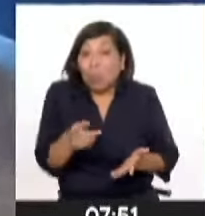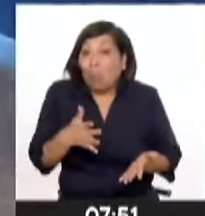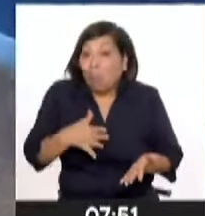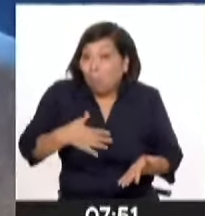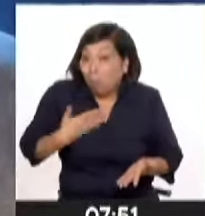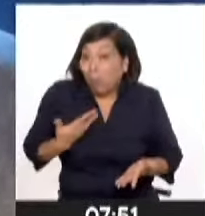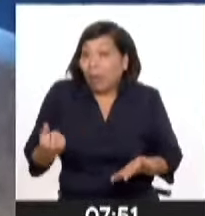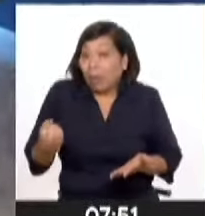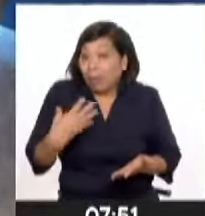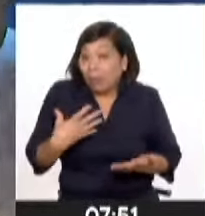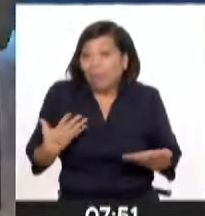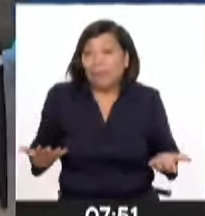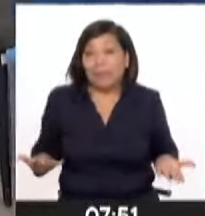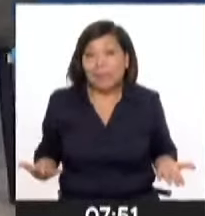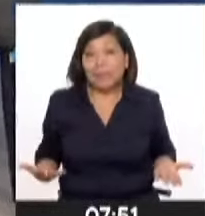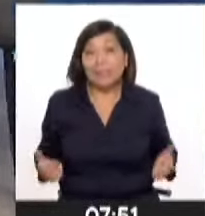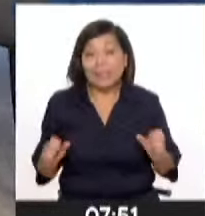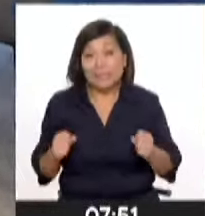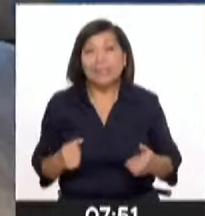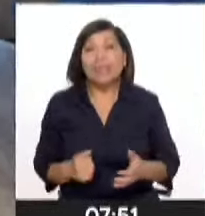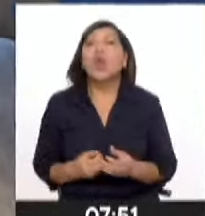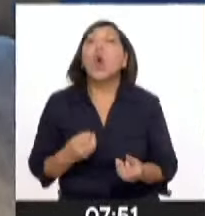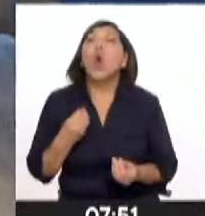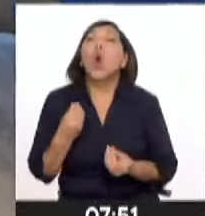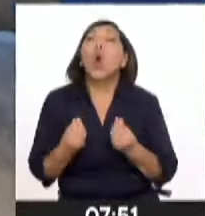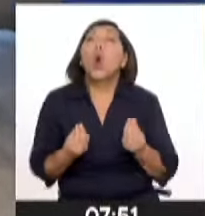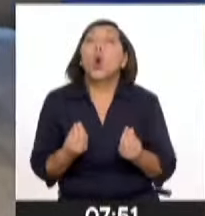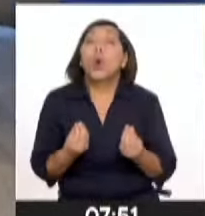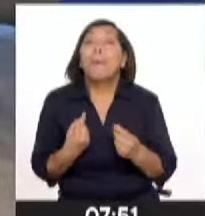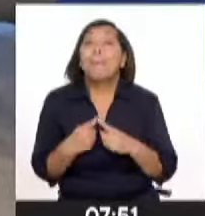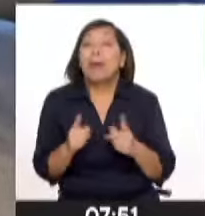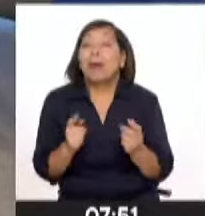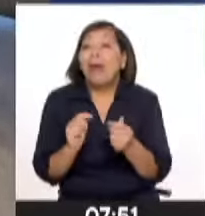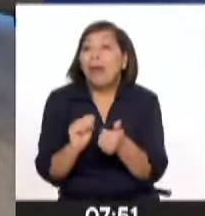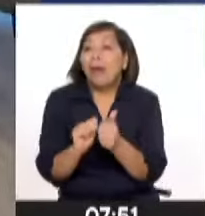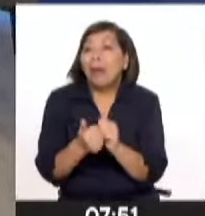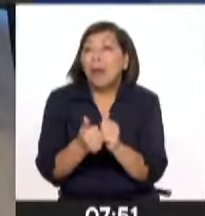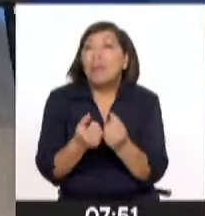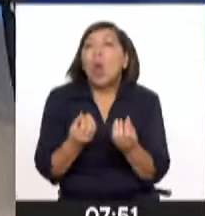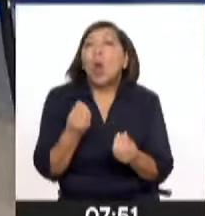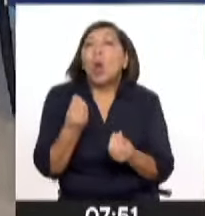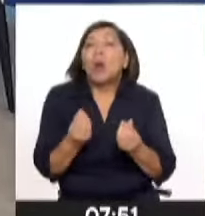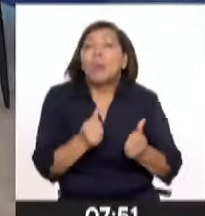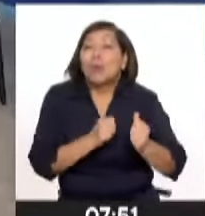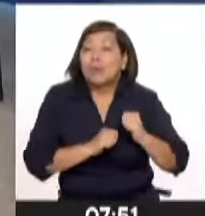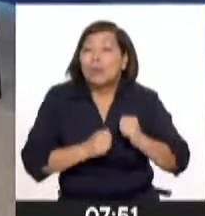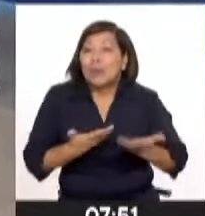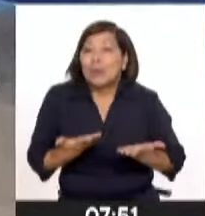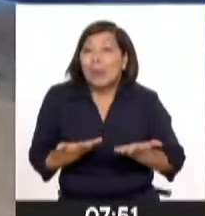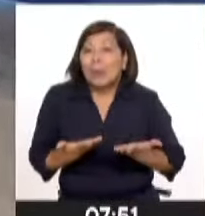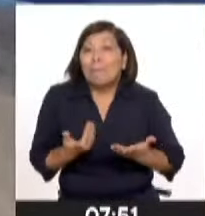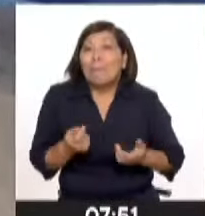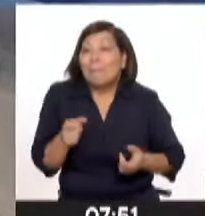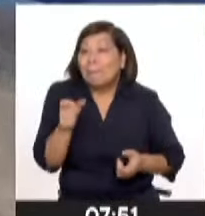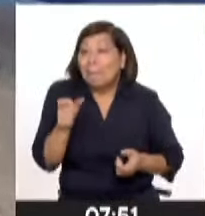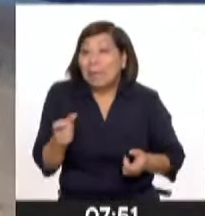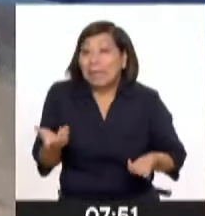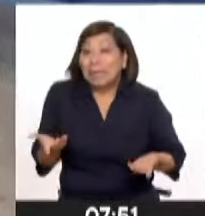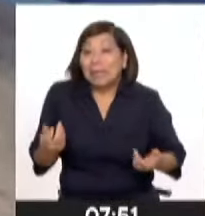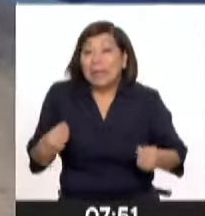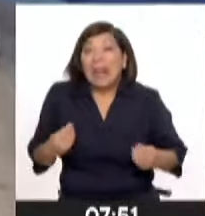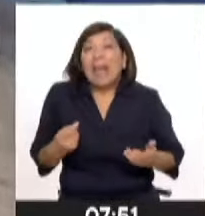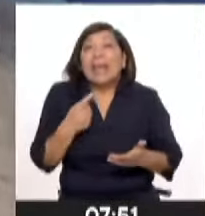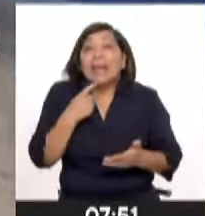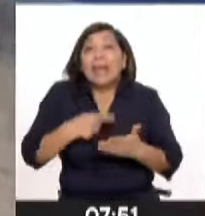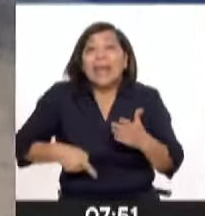podría comentarnos cómo se estima esta variación, cómo podría afectar finalmente a los bolsillos de los peruanos y las peruanas